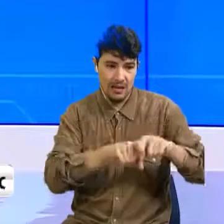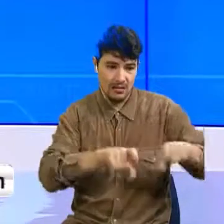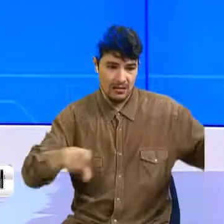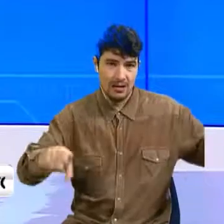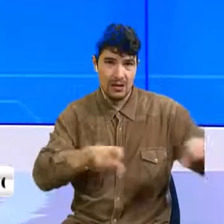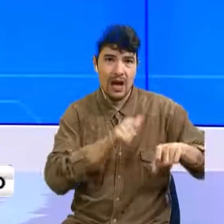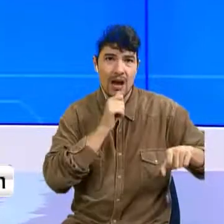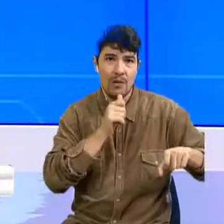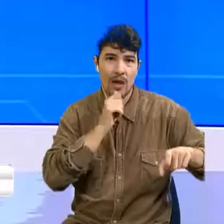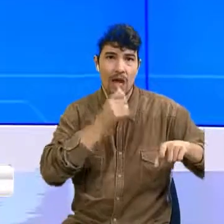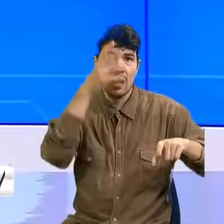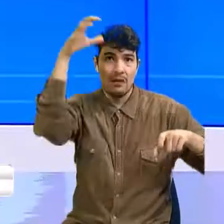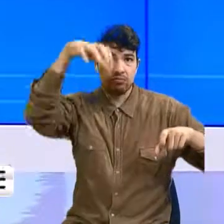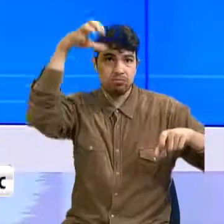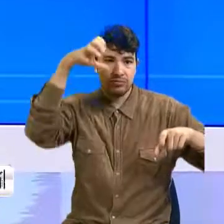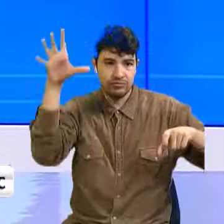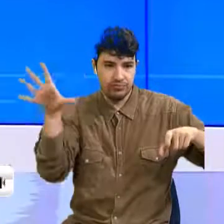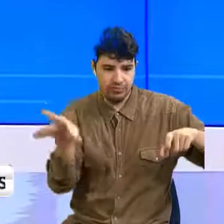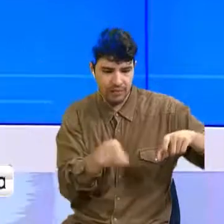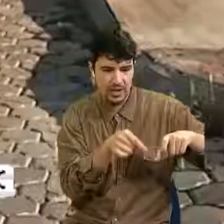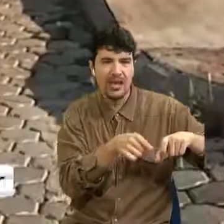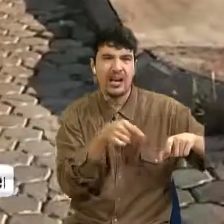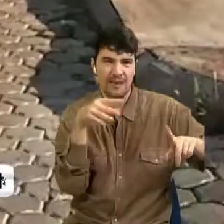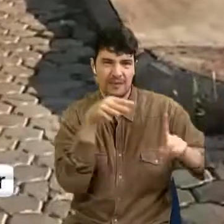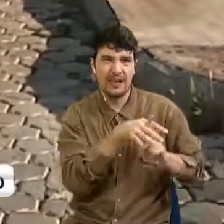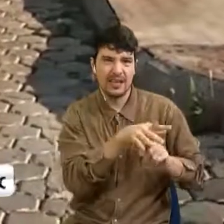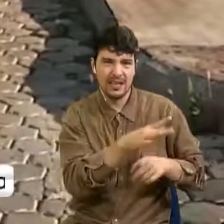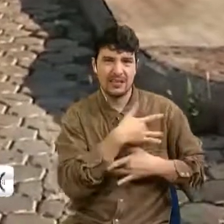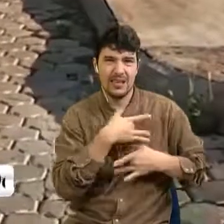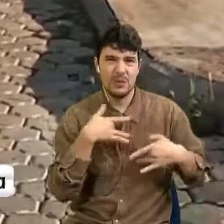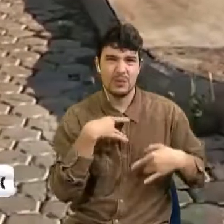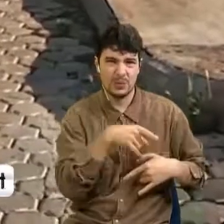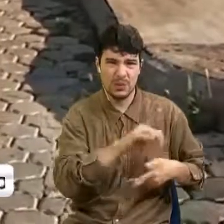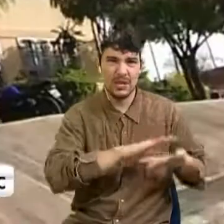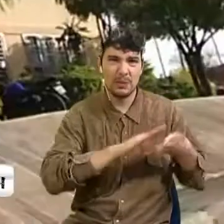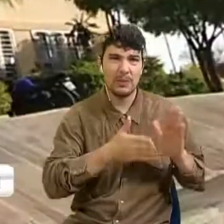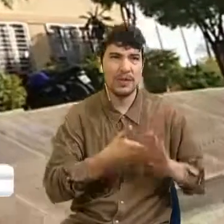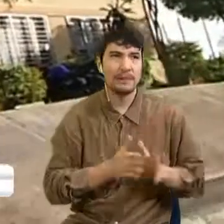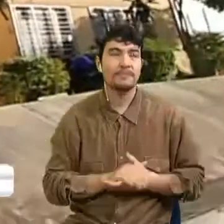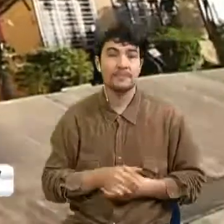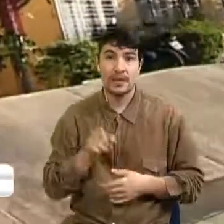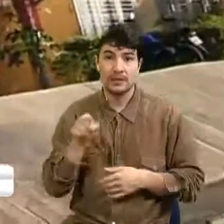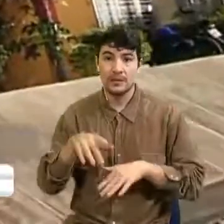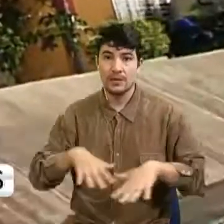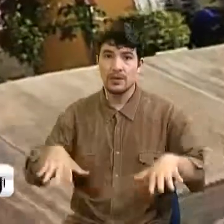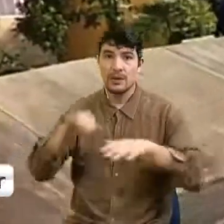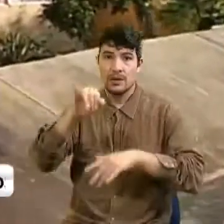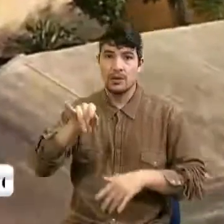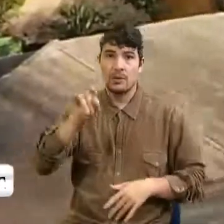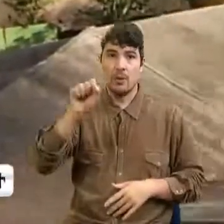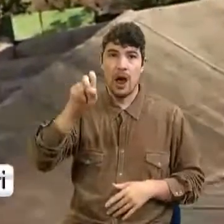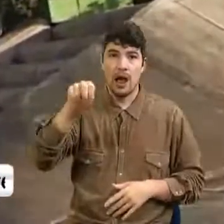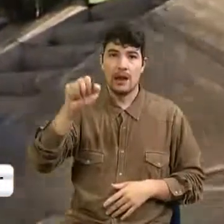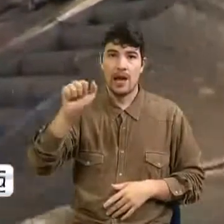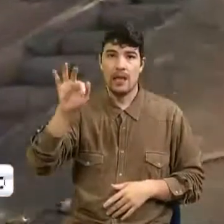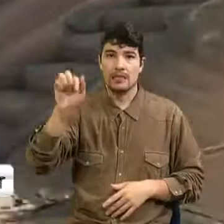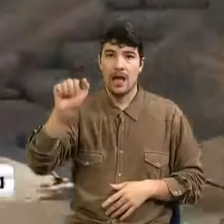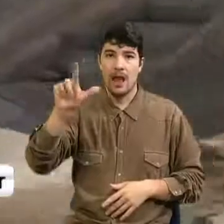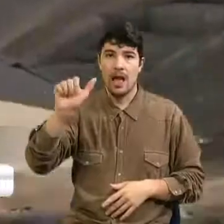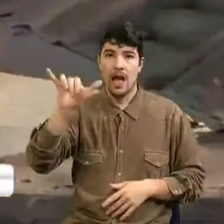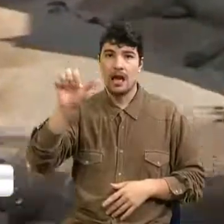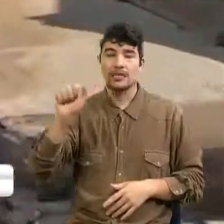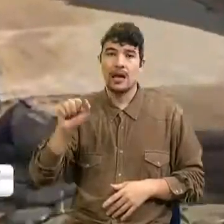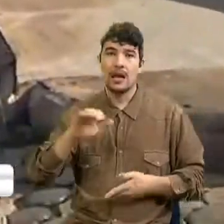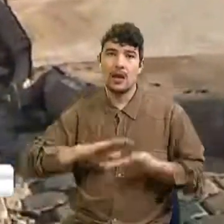lo que habría causado afecciones en la salud en el sector de cormoranes en la ciudad de la de juana atalaya la ciudadanía está pidiendo solución para